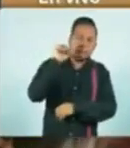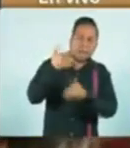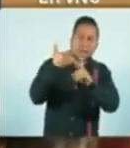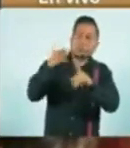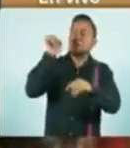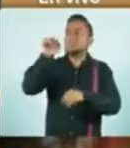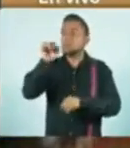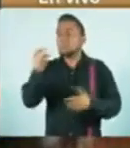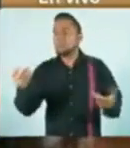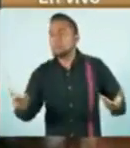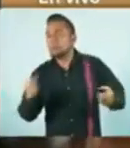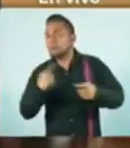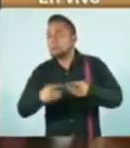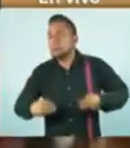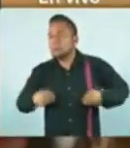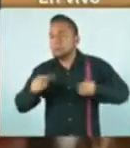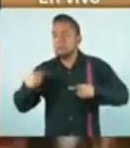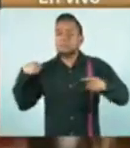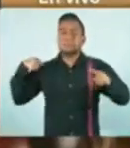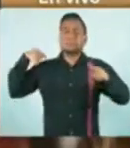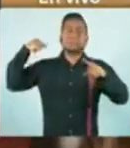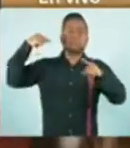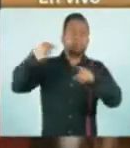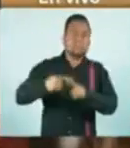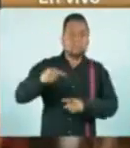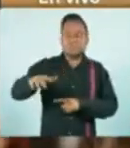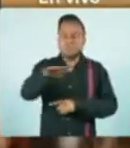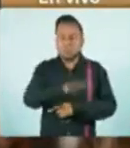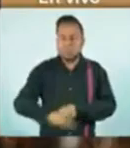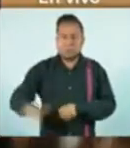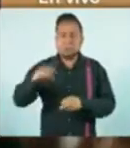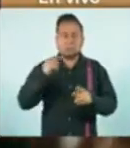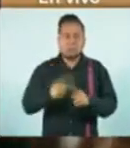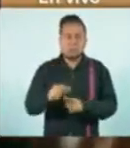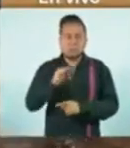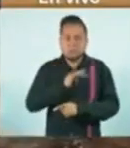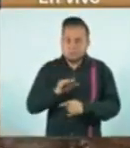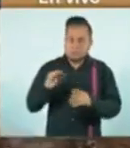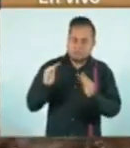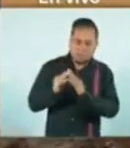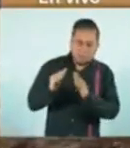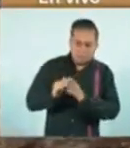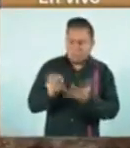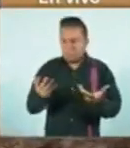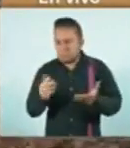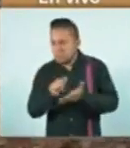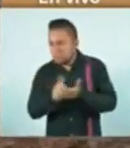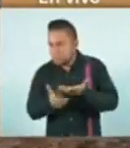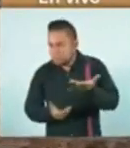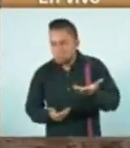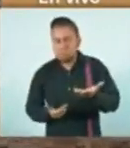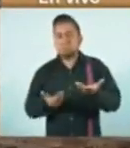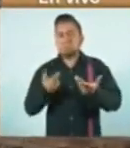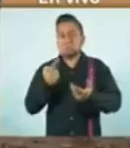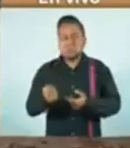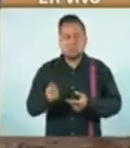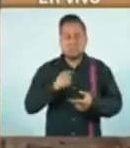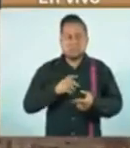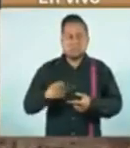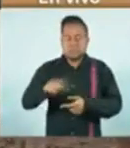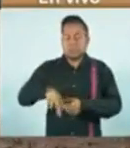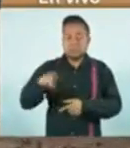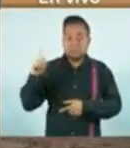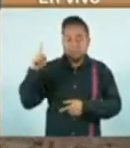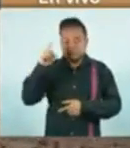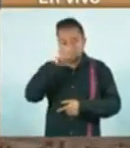quienes han vivido precisamente en estos asentamientos humanos irregulares, conocer la dimensión de este gran reto